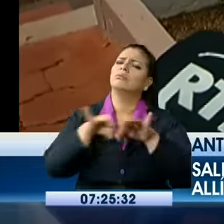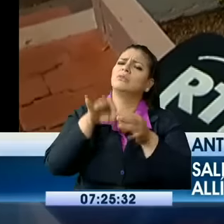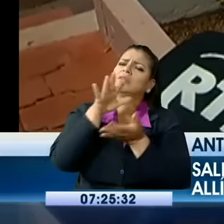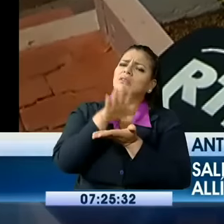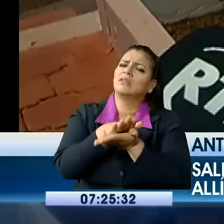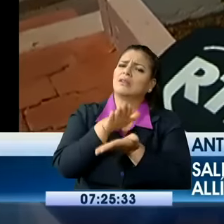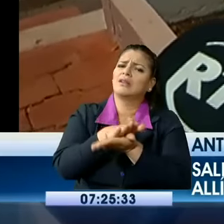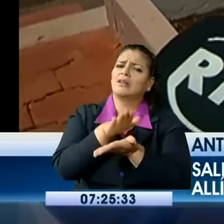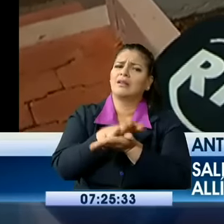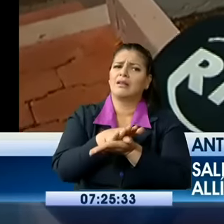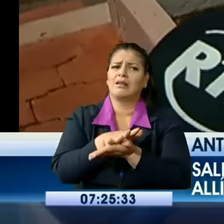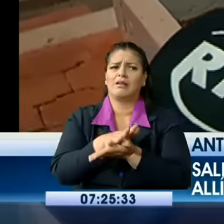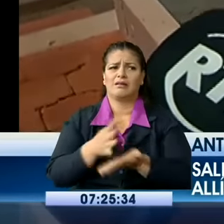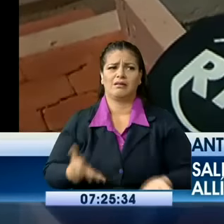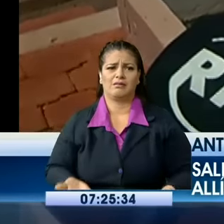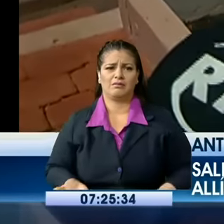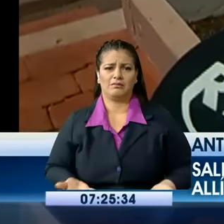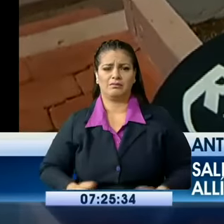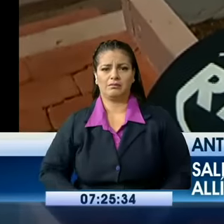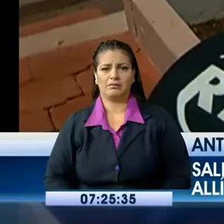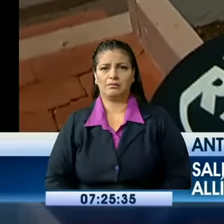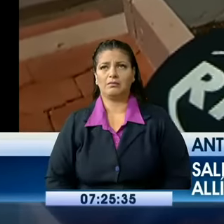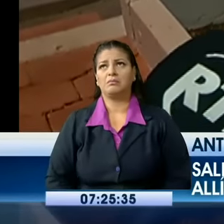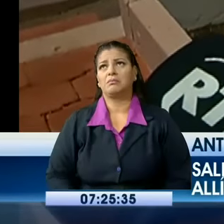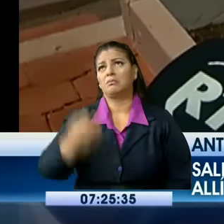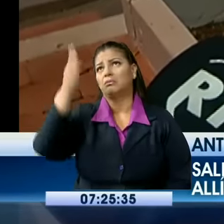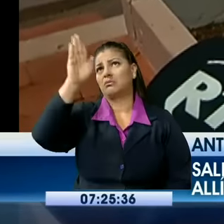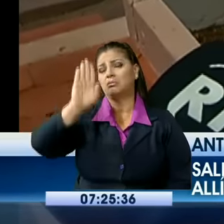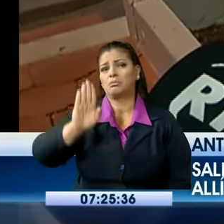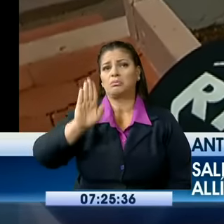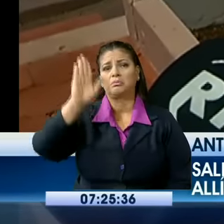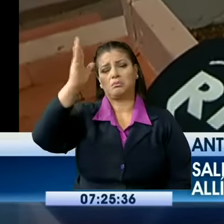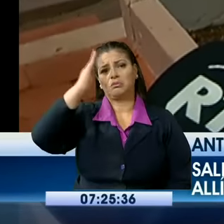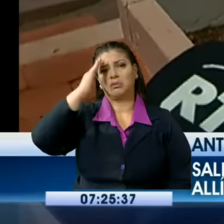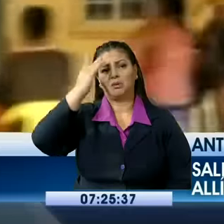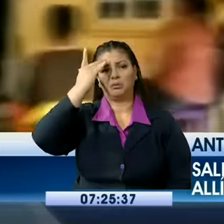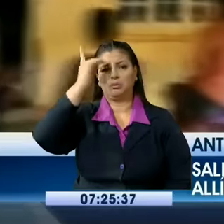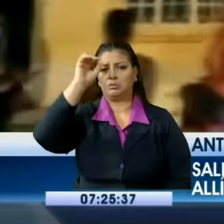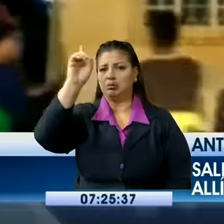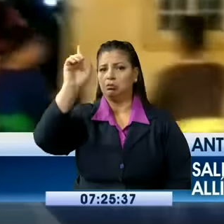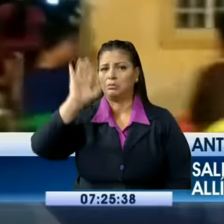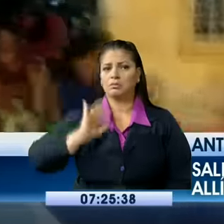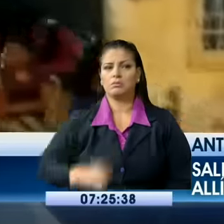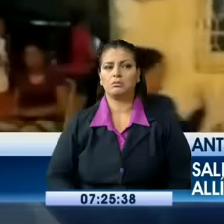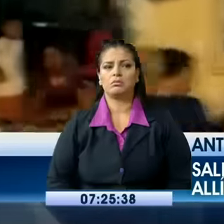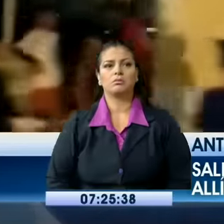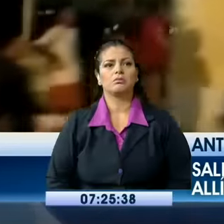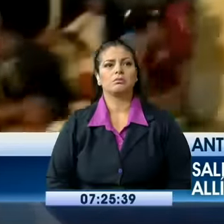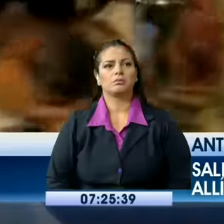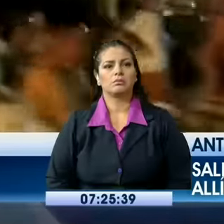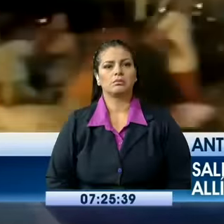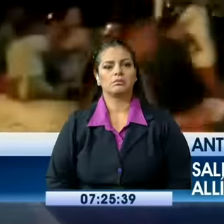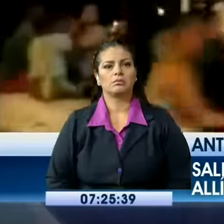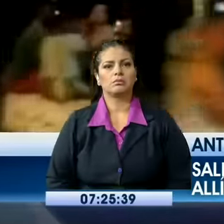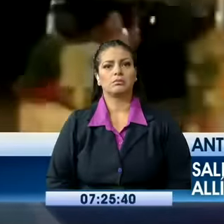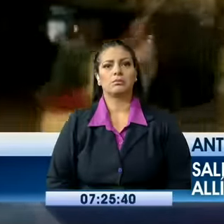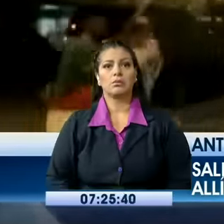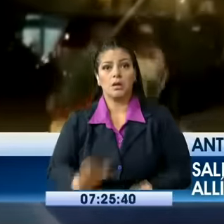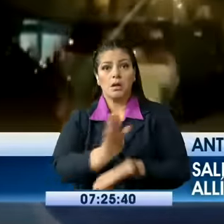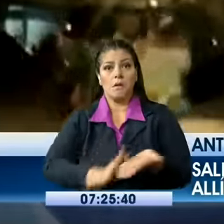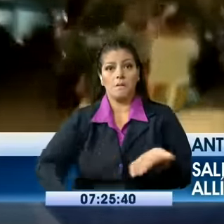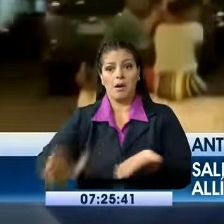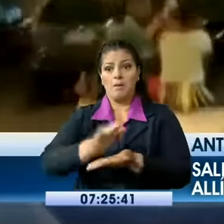porque esperar a ver que sea lo que Dios quiera, pero hay que seguir adelante. Los habitantes de varios cantones de